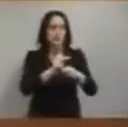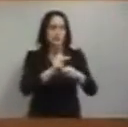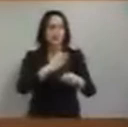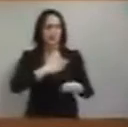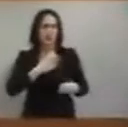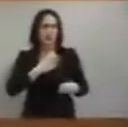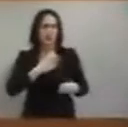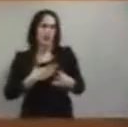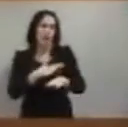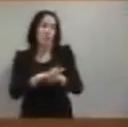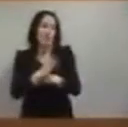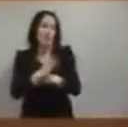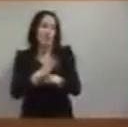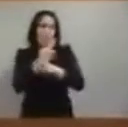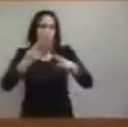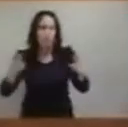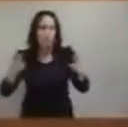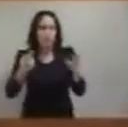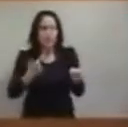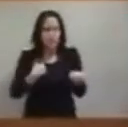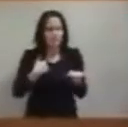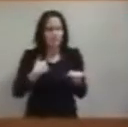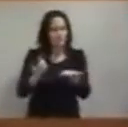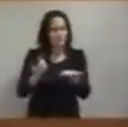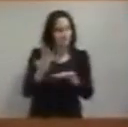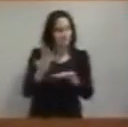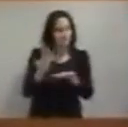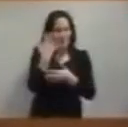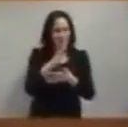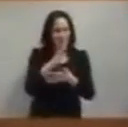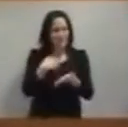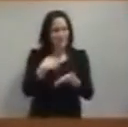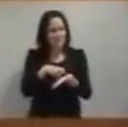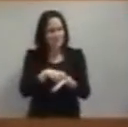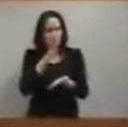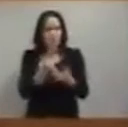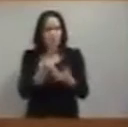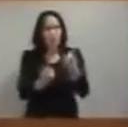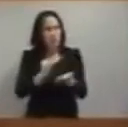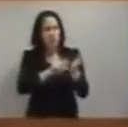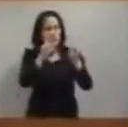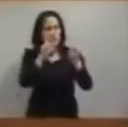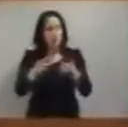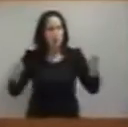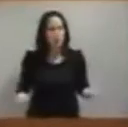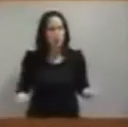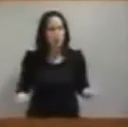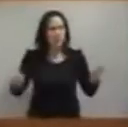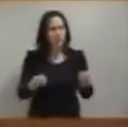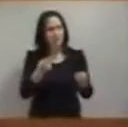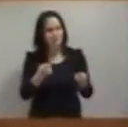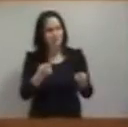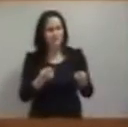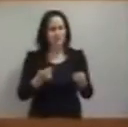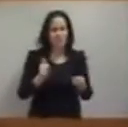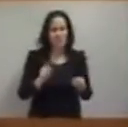y yo cuestiono que en muchos casos se ha utilizado al margen de los principios de publicidad y de concurrencia que yo creo que en toda